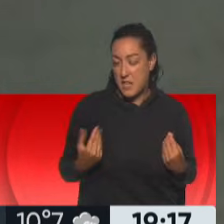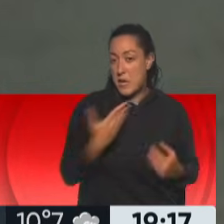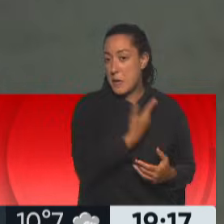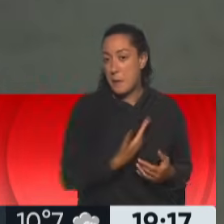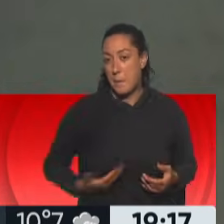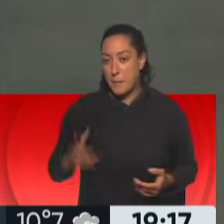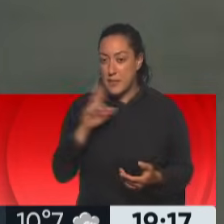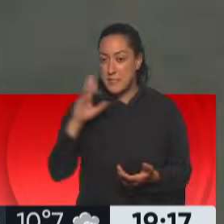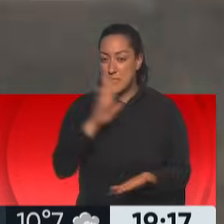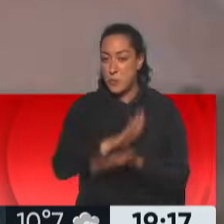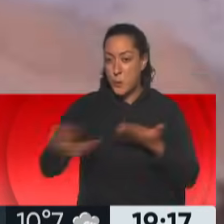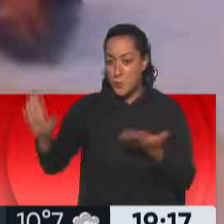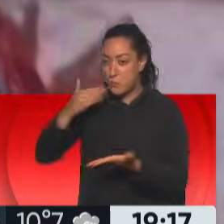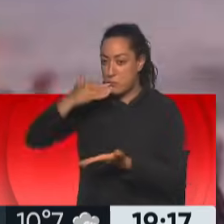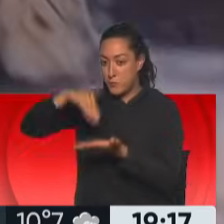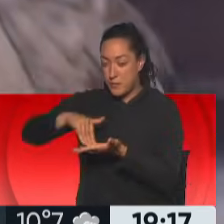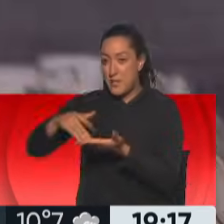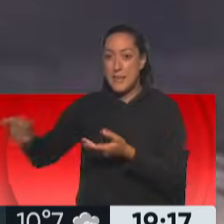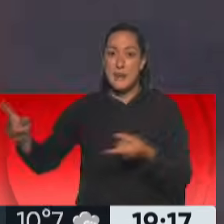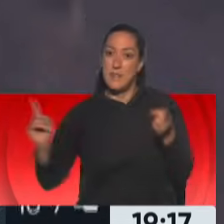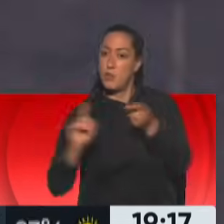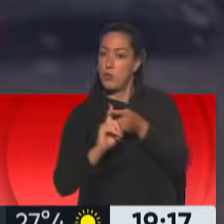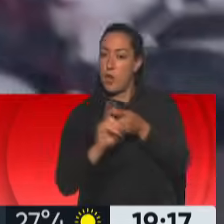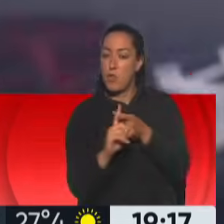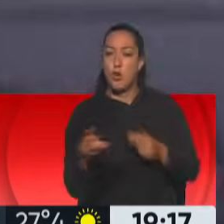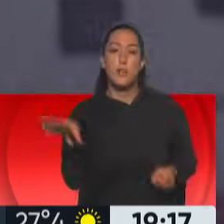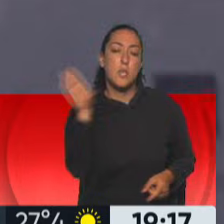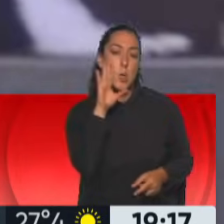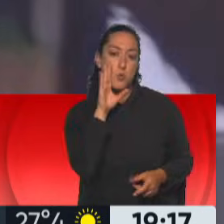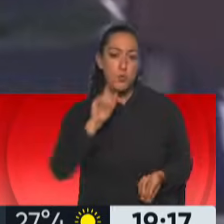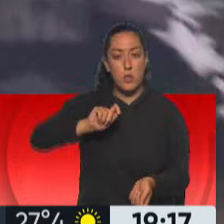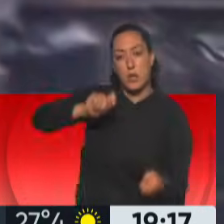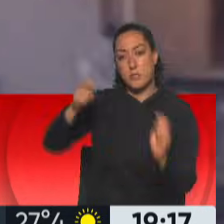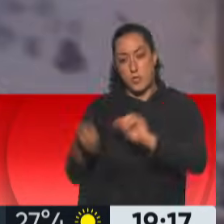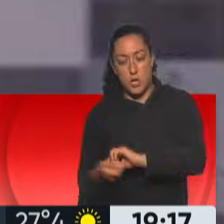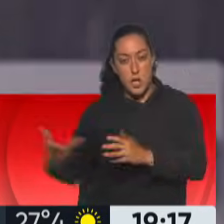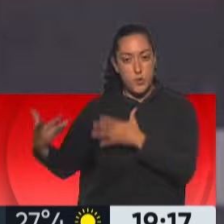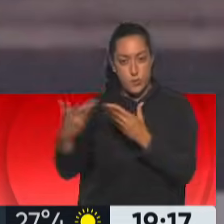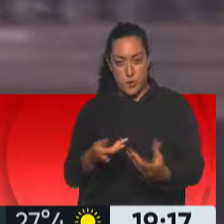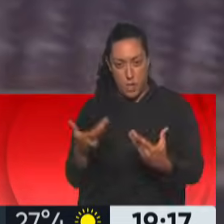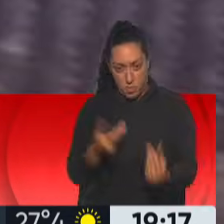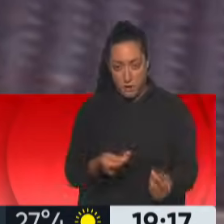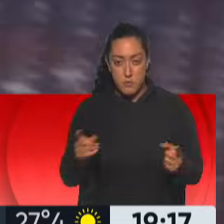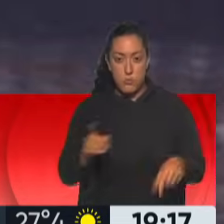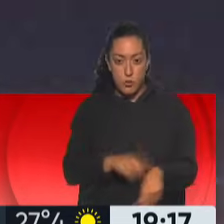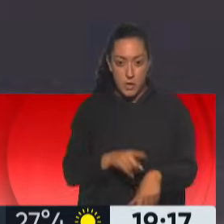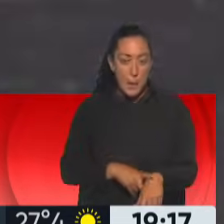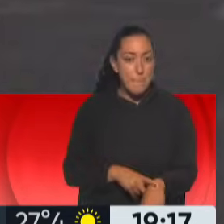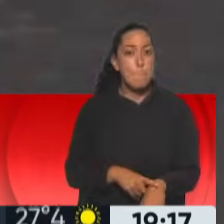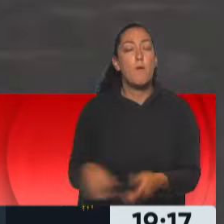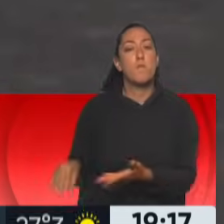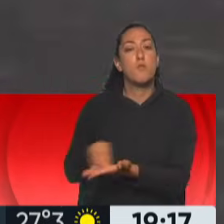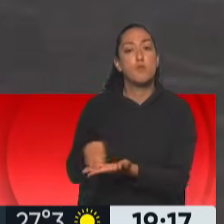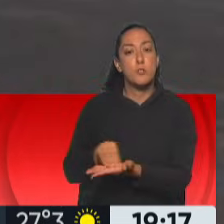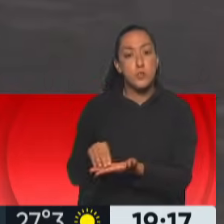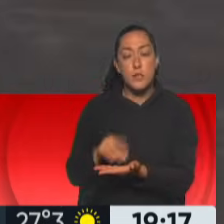presidencia, está cooperando con Estados Unidos en el marco de la transición. Y en paralelo, la funcionaria pidió una